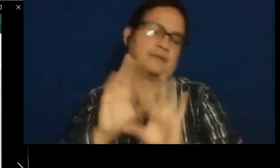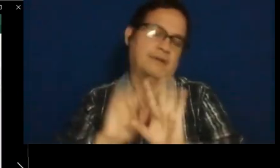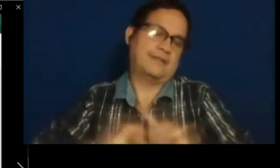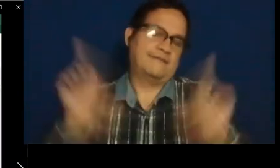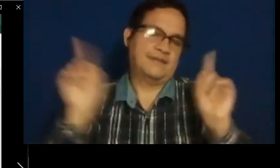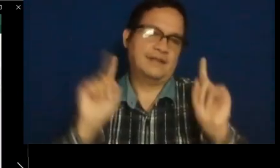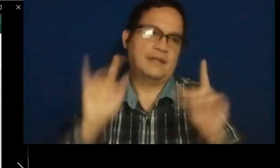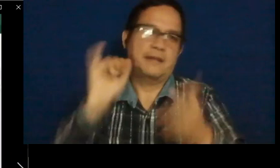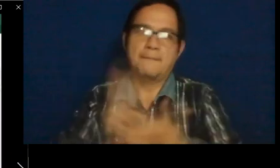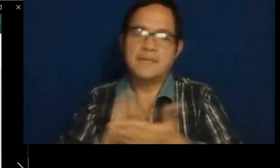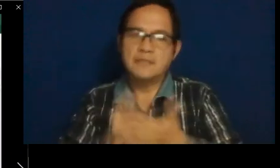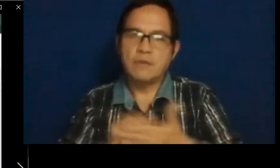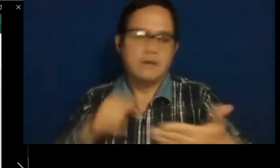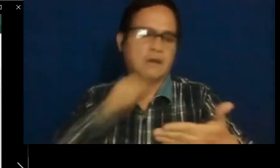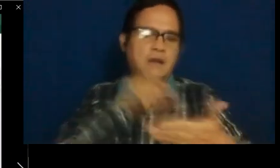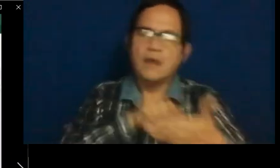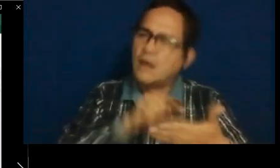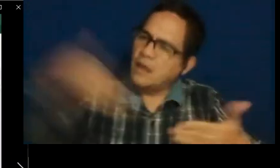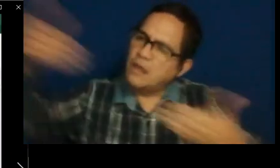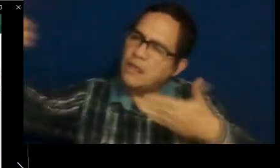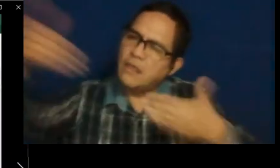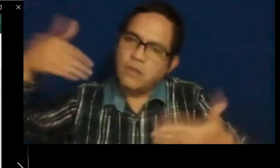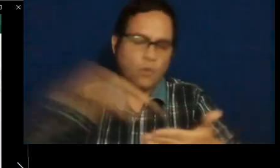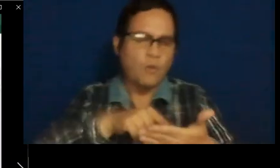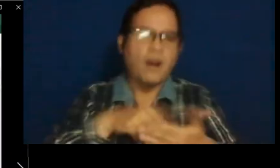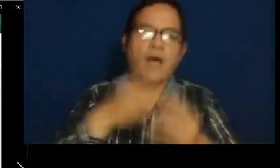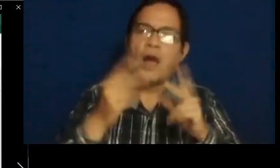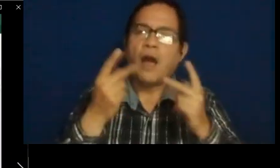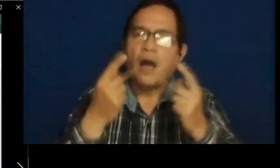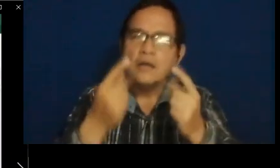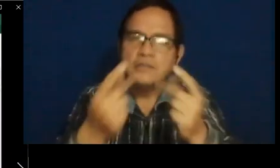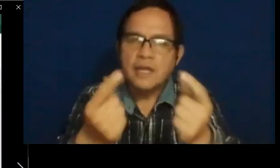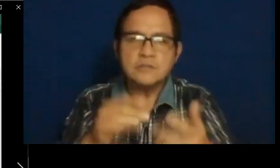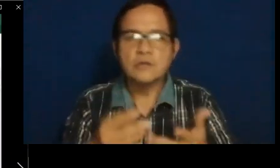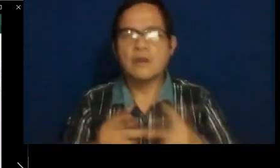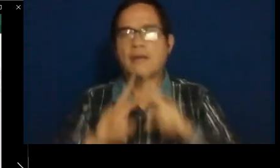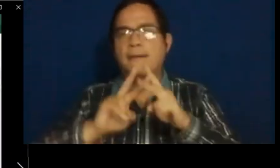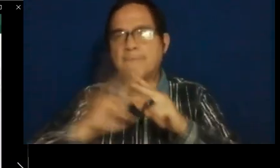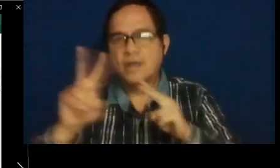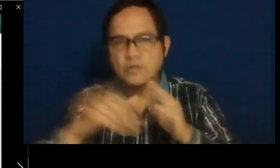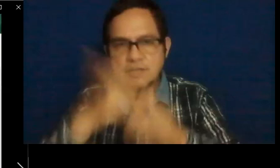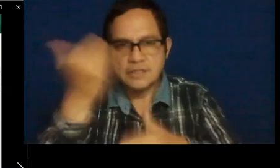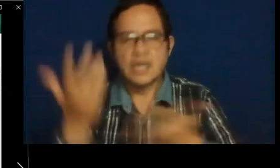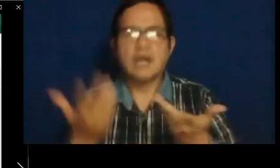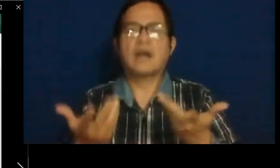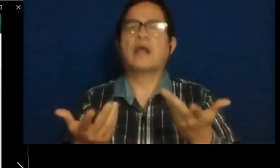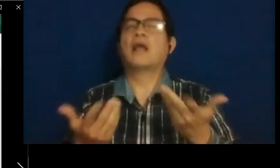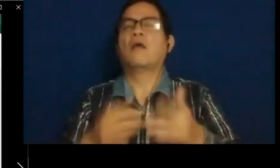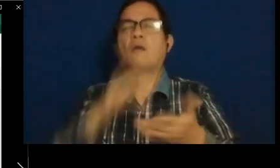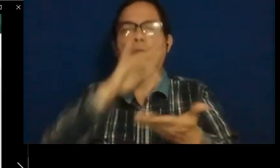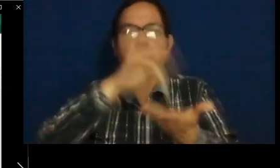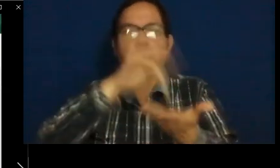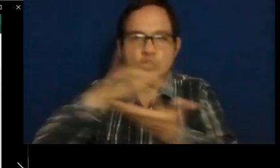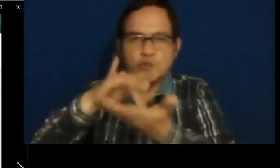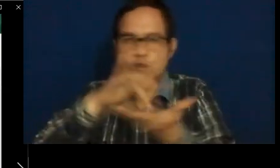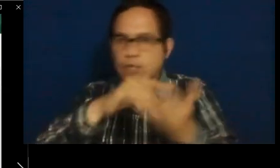lo mismo. Determino cuánto vale la aceleración, cuánto vale la velocidad inicial, cuánto vale la posición inicial